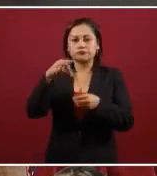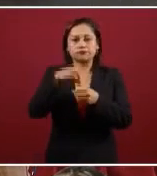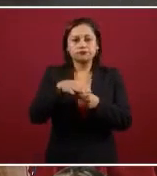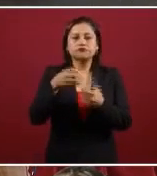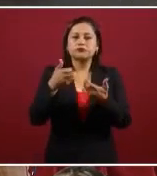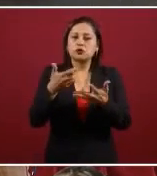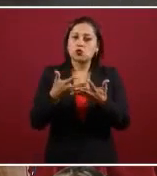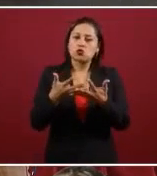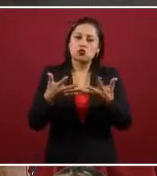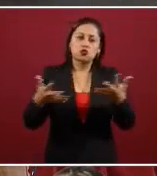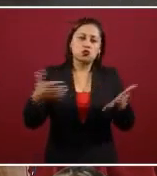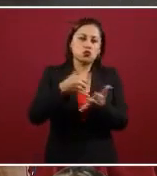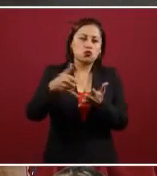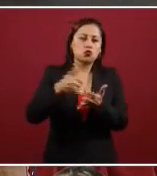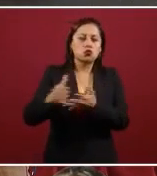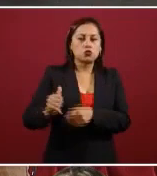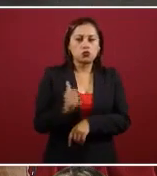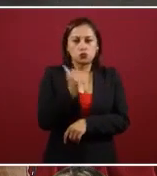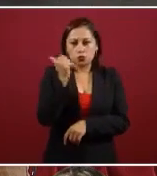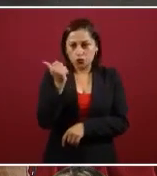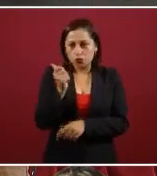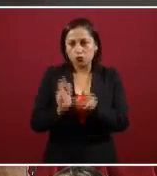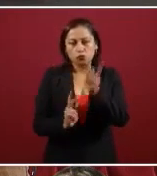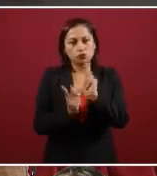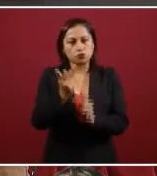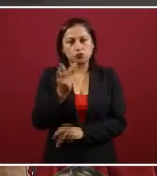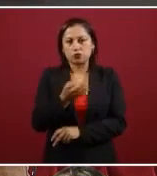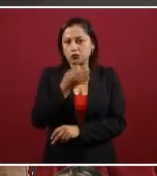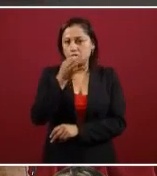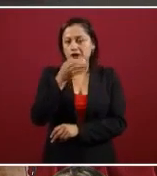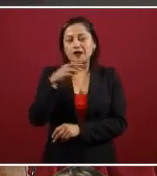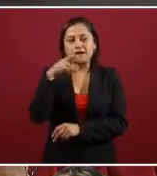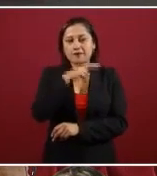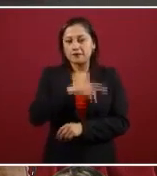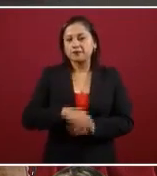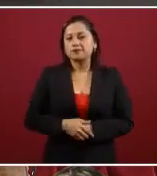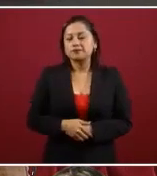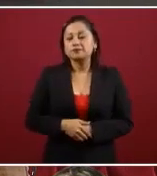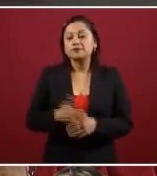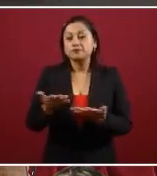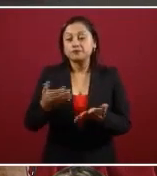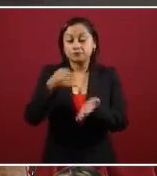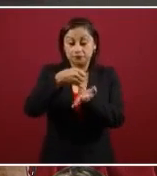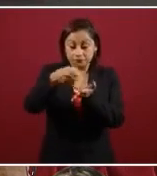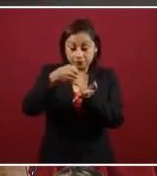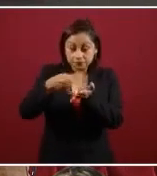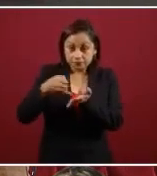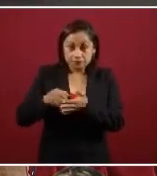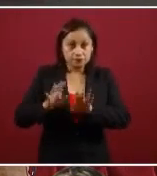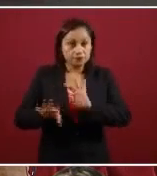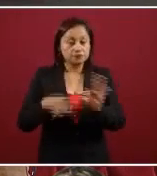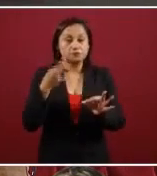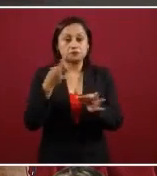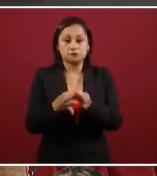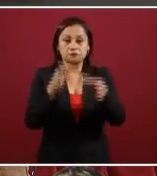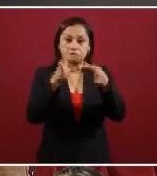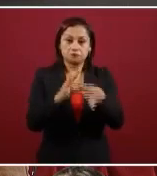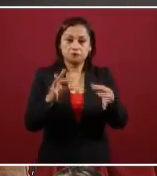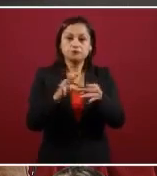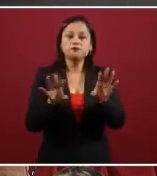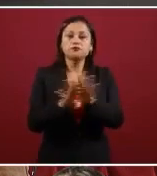Y pues esto es en lo que vamos en la parte ya de las siembras, cómo estamos obteniendo las plantas. Podemos